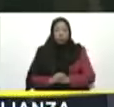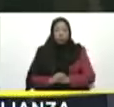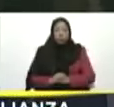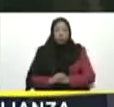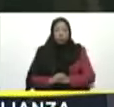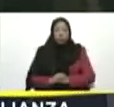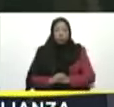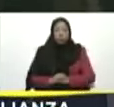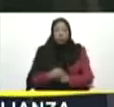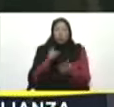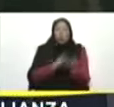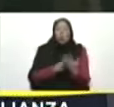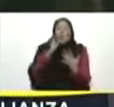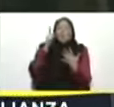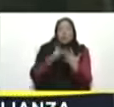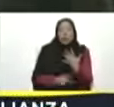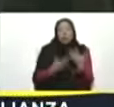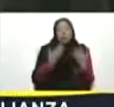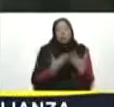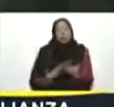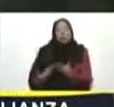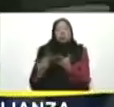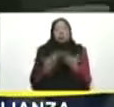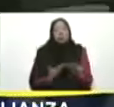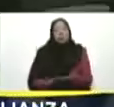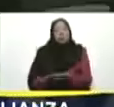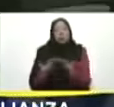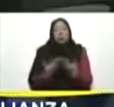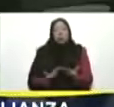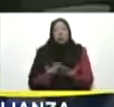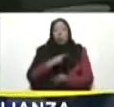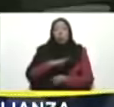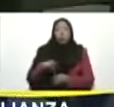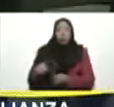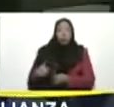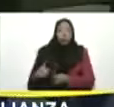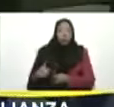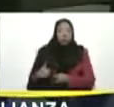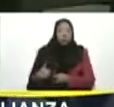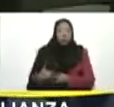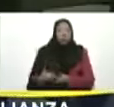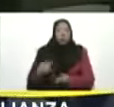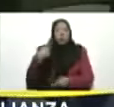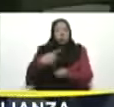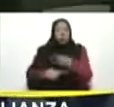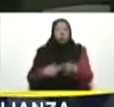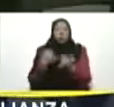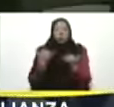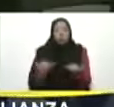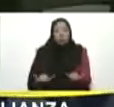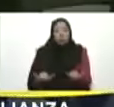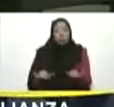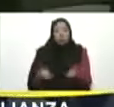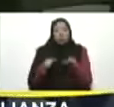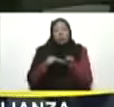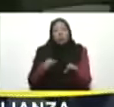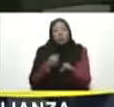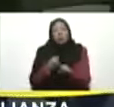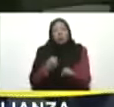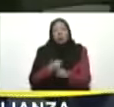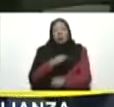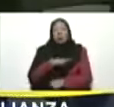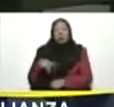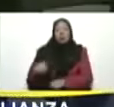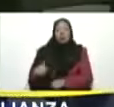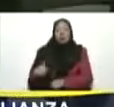Ya tenemos planificado, estudiado, nuevos y grandes pasos para seguir aliándonos en